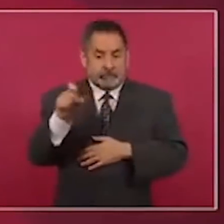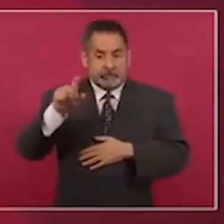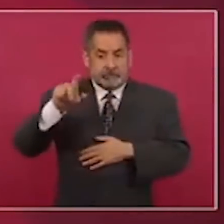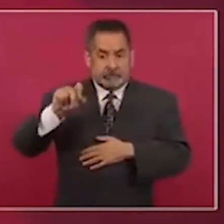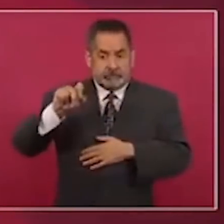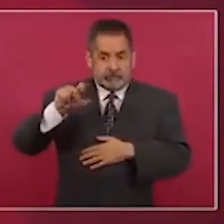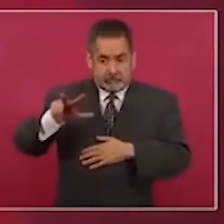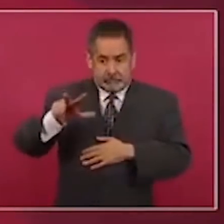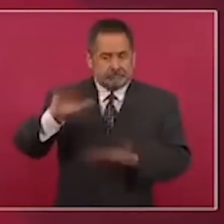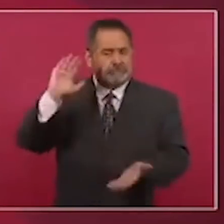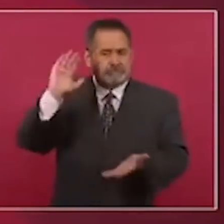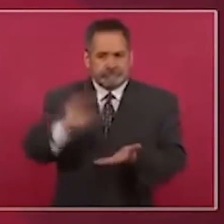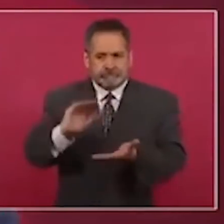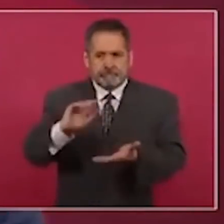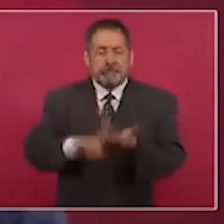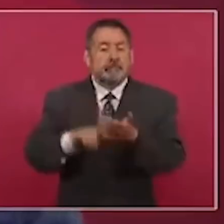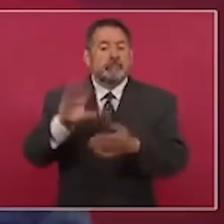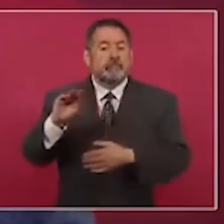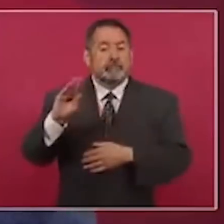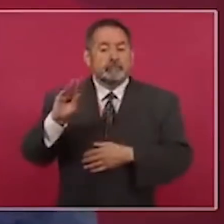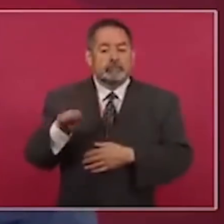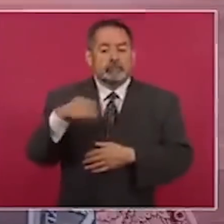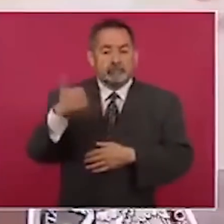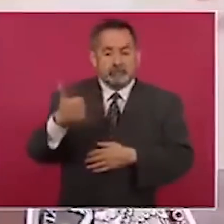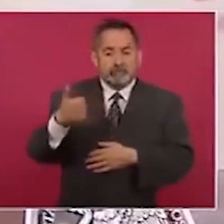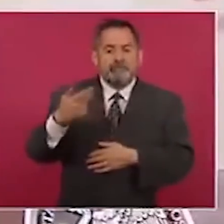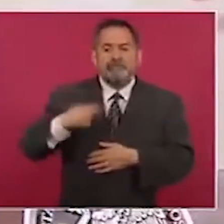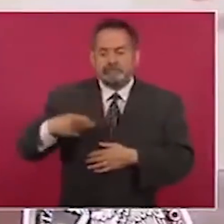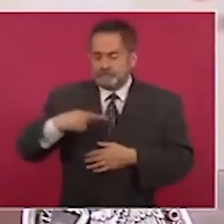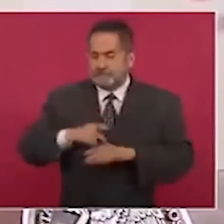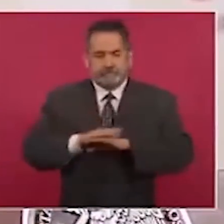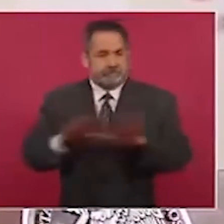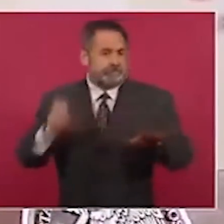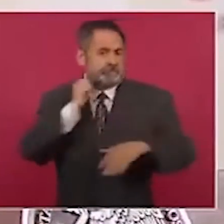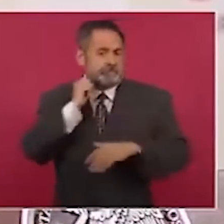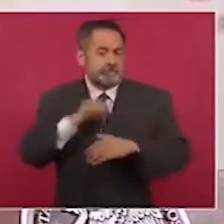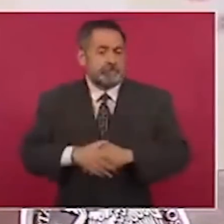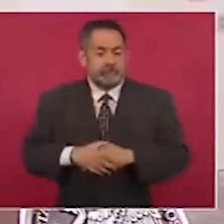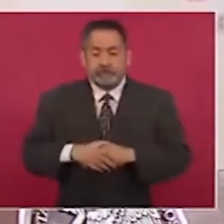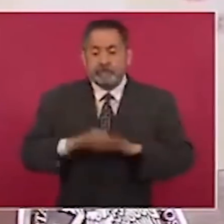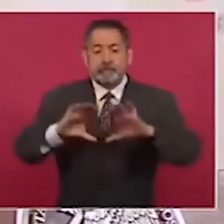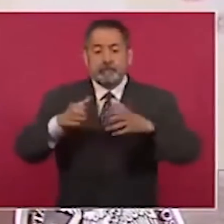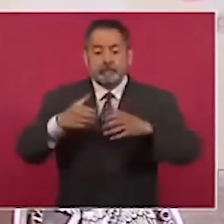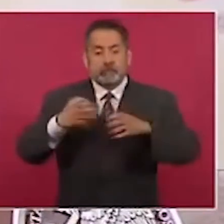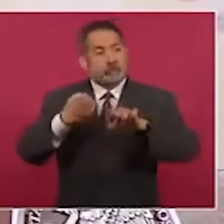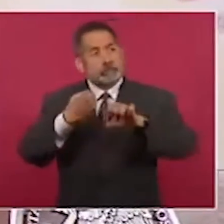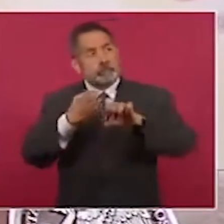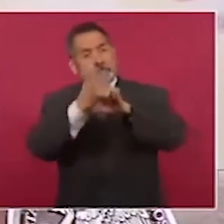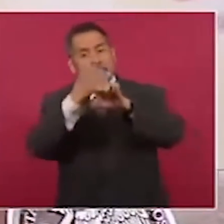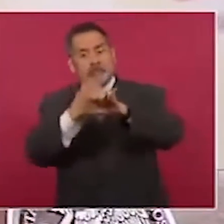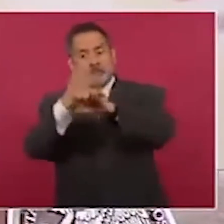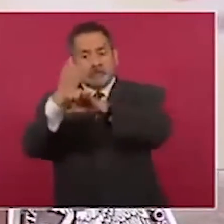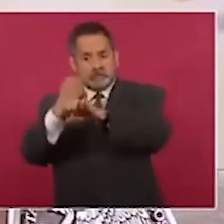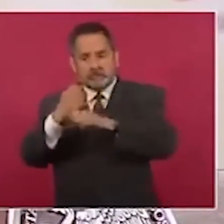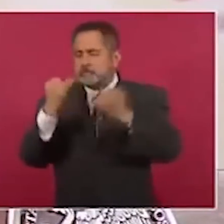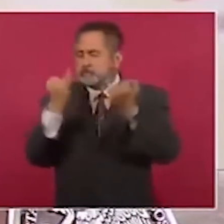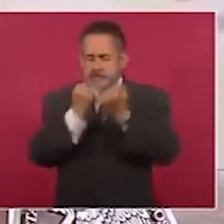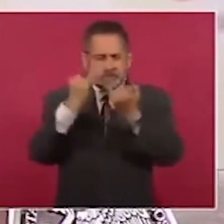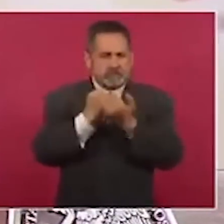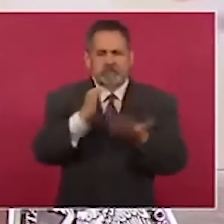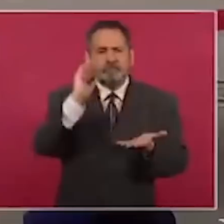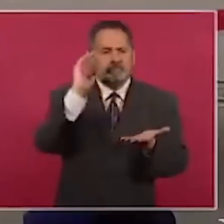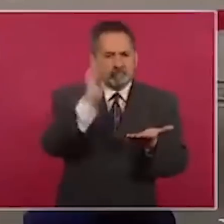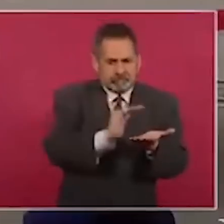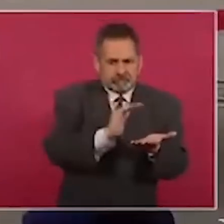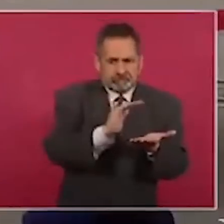96 representantes en esta Cámara. En el caso de los congresos locales, también hay una disminución, hay